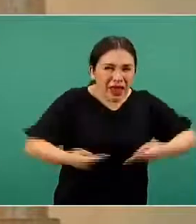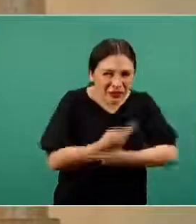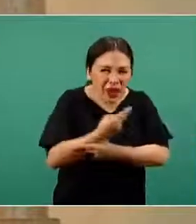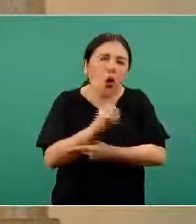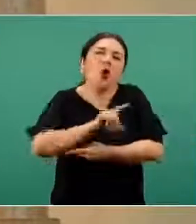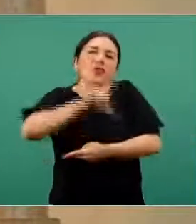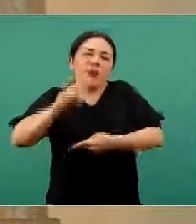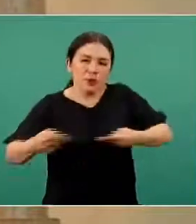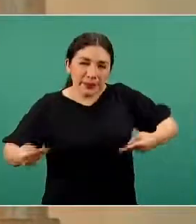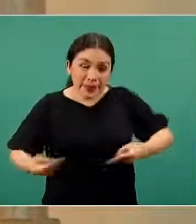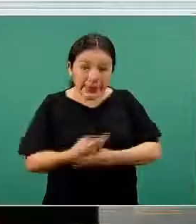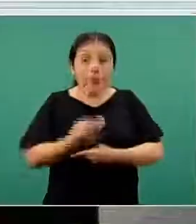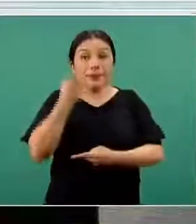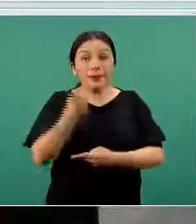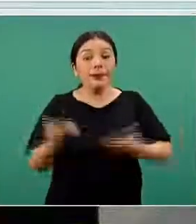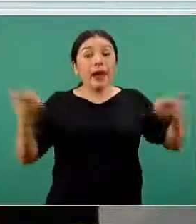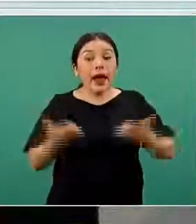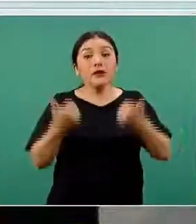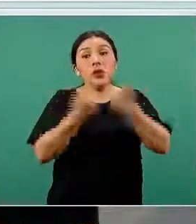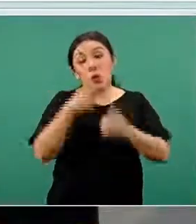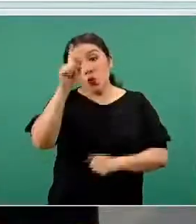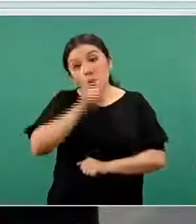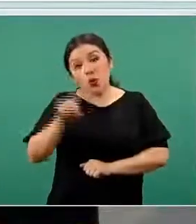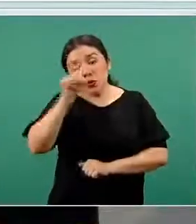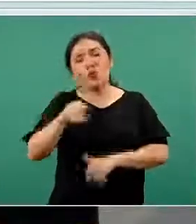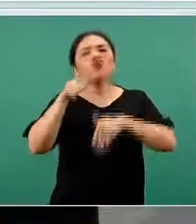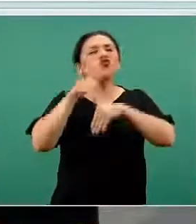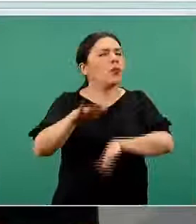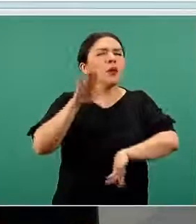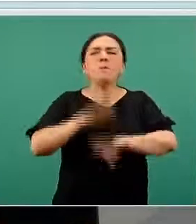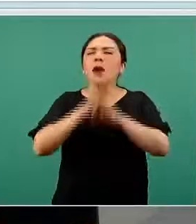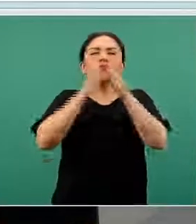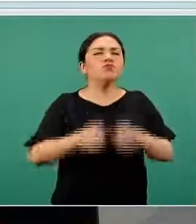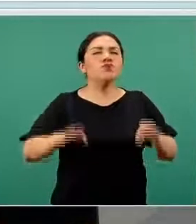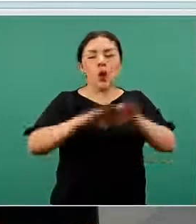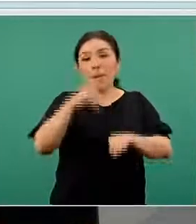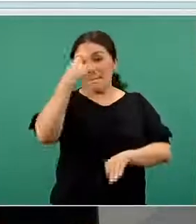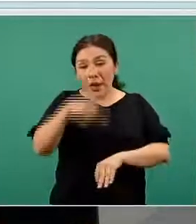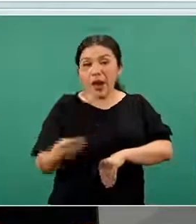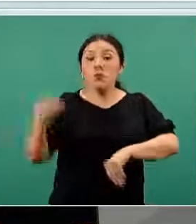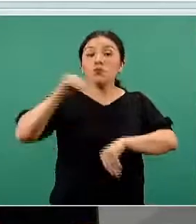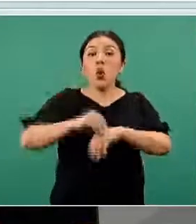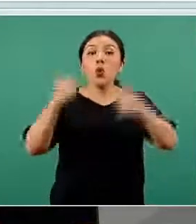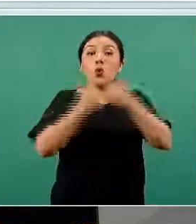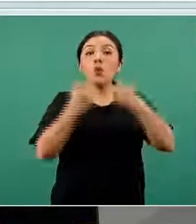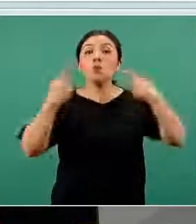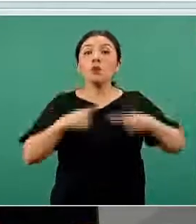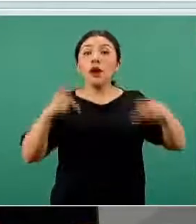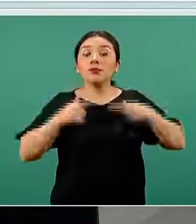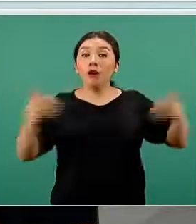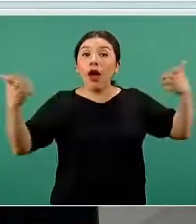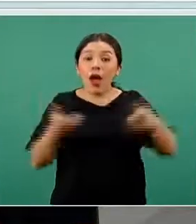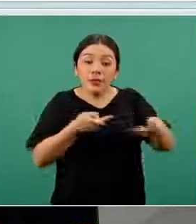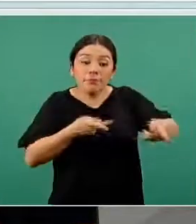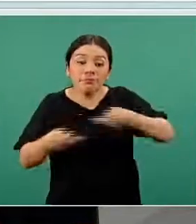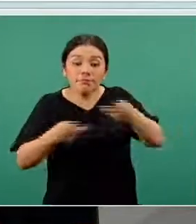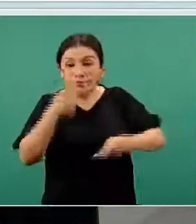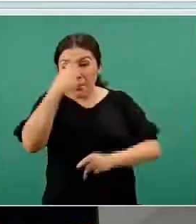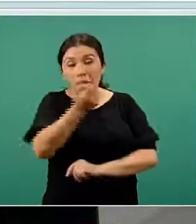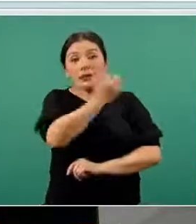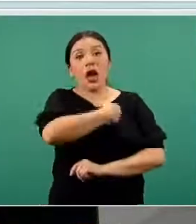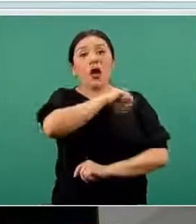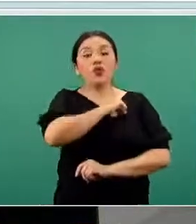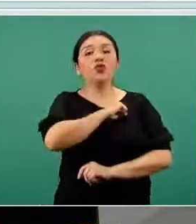y en el que se hacen recomendaciones sobre todo para los implementadores de la política de salud sexual